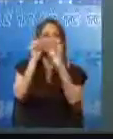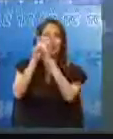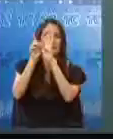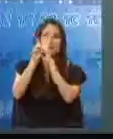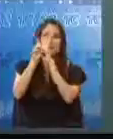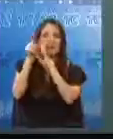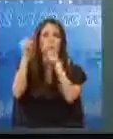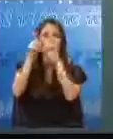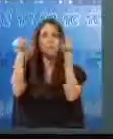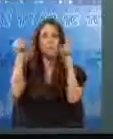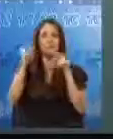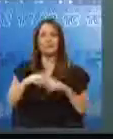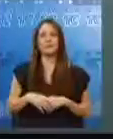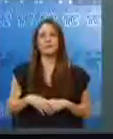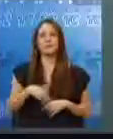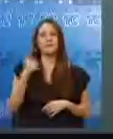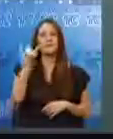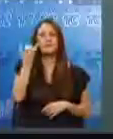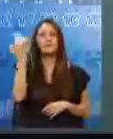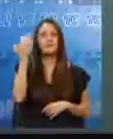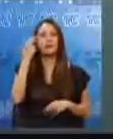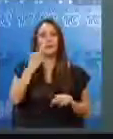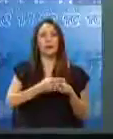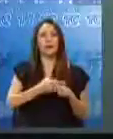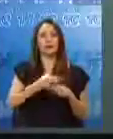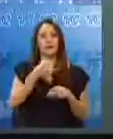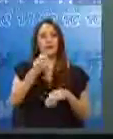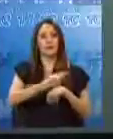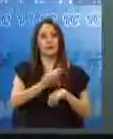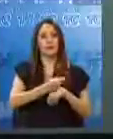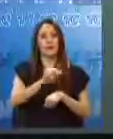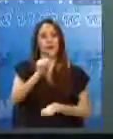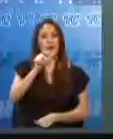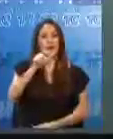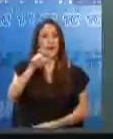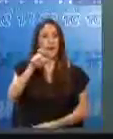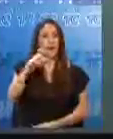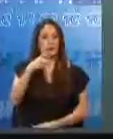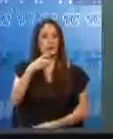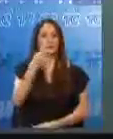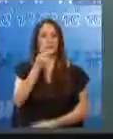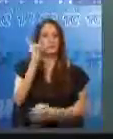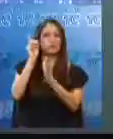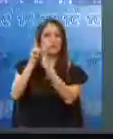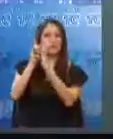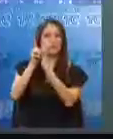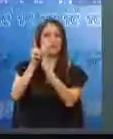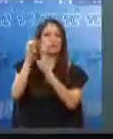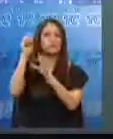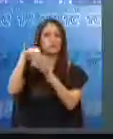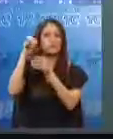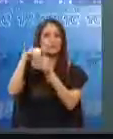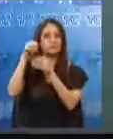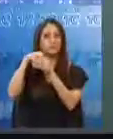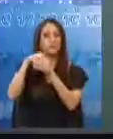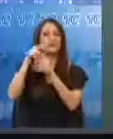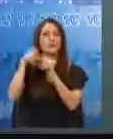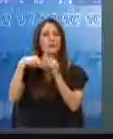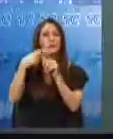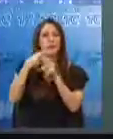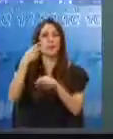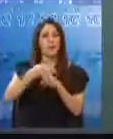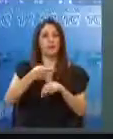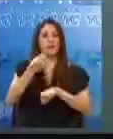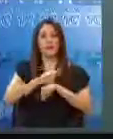de la empresa Gibra, creada por el exgerente de Petroecuador, Alex B., y de ahí se concretaban transacciones a las cuentas de Capaya, también exgerente